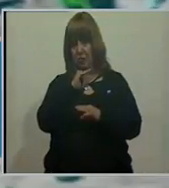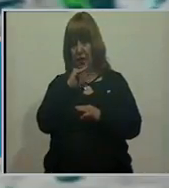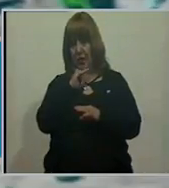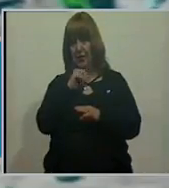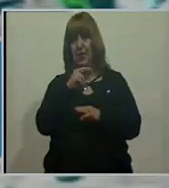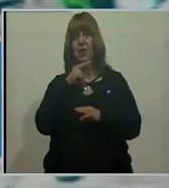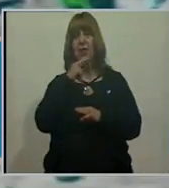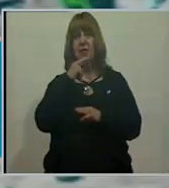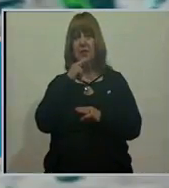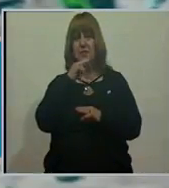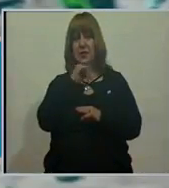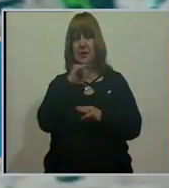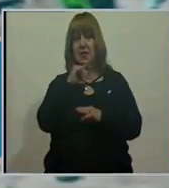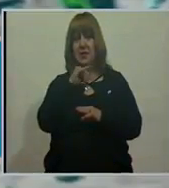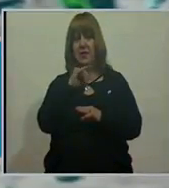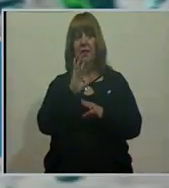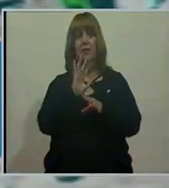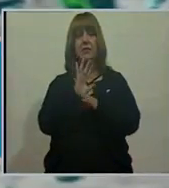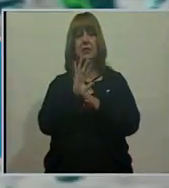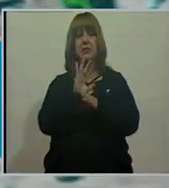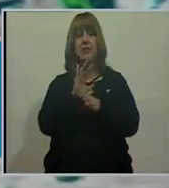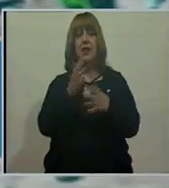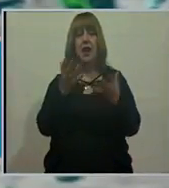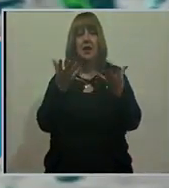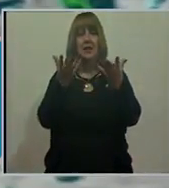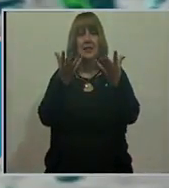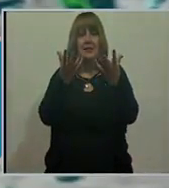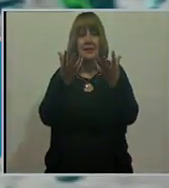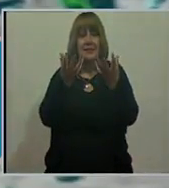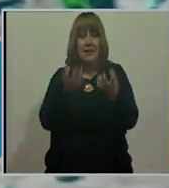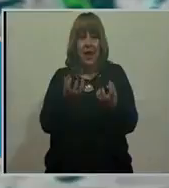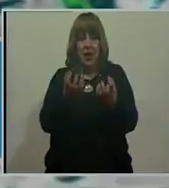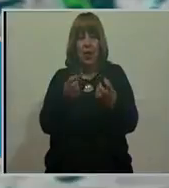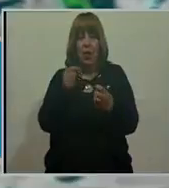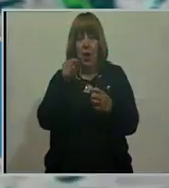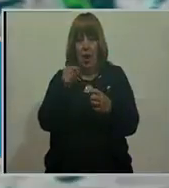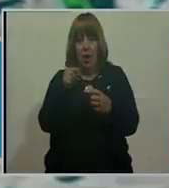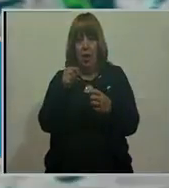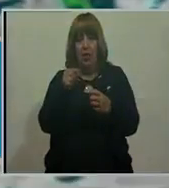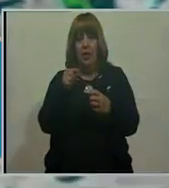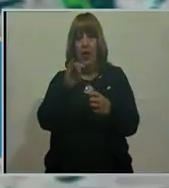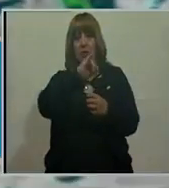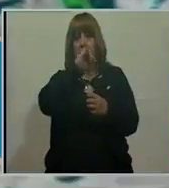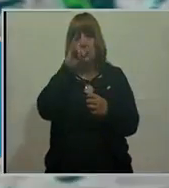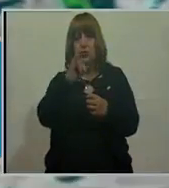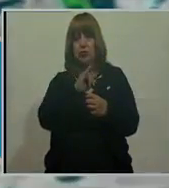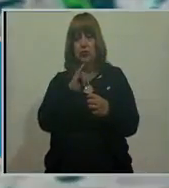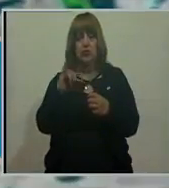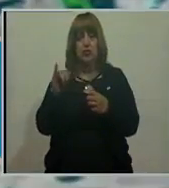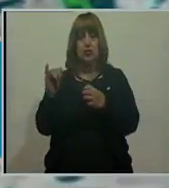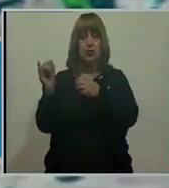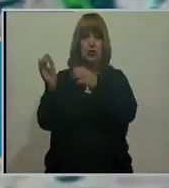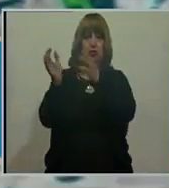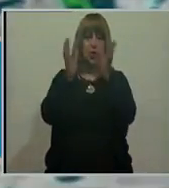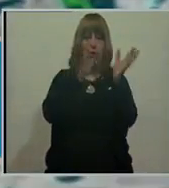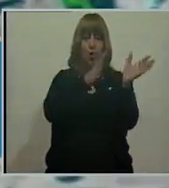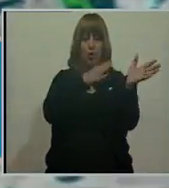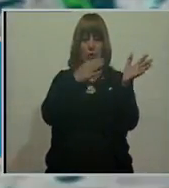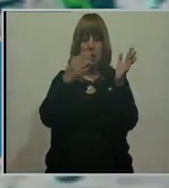cual demuestra lo seco que es este aire. Es una situación de viento sonda. En definitiva... Mirá vos.